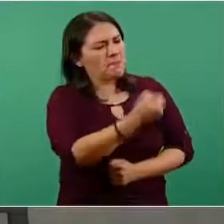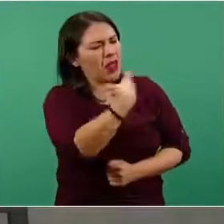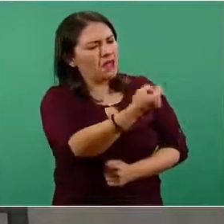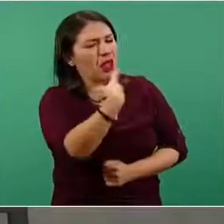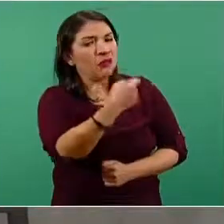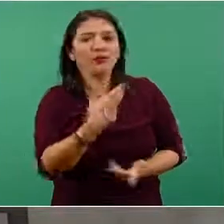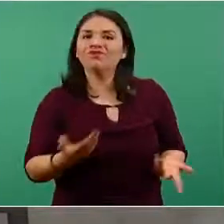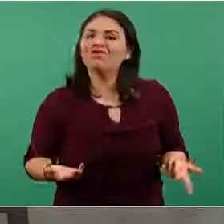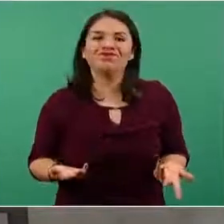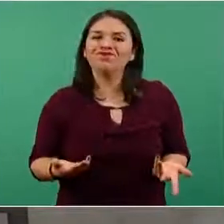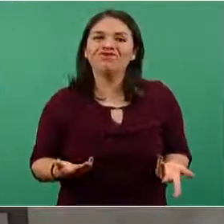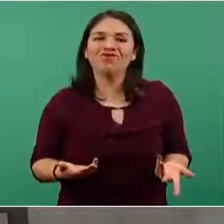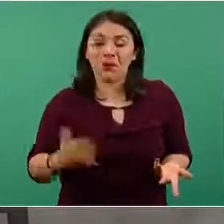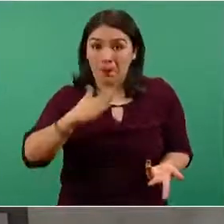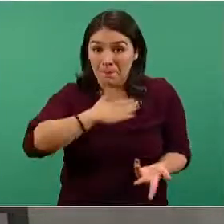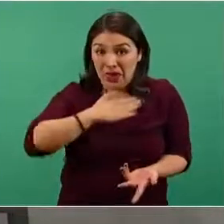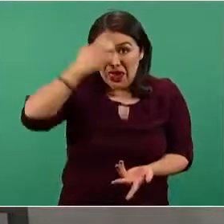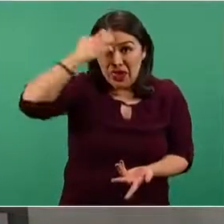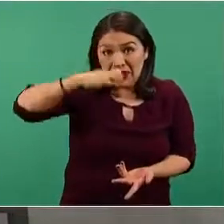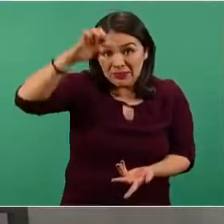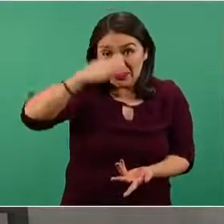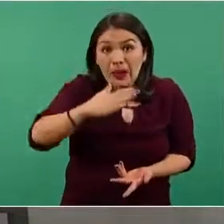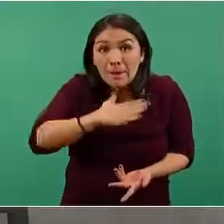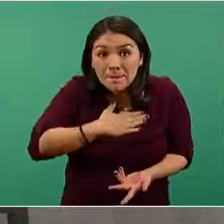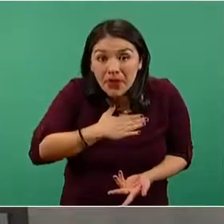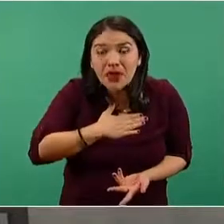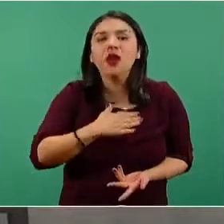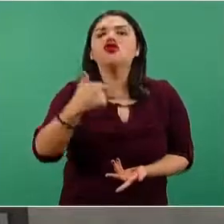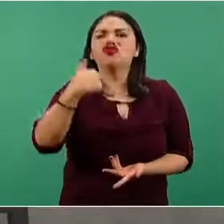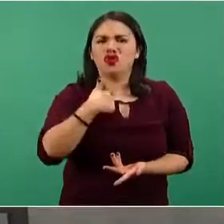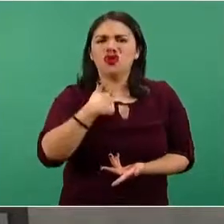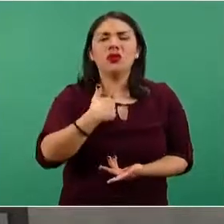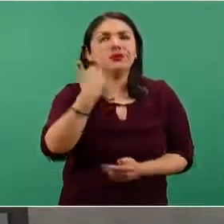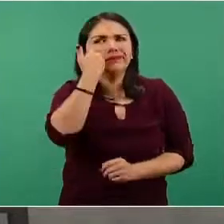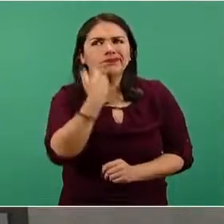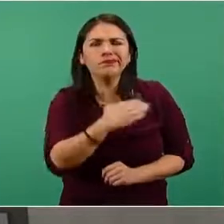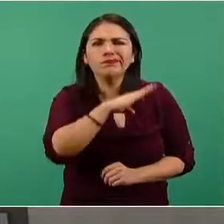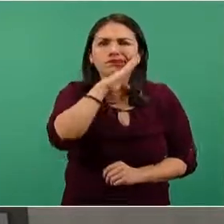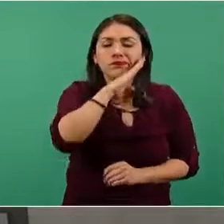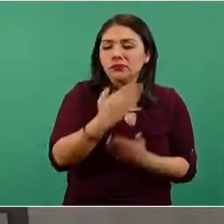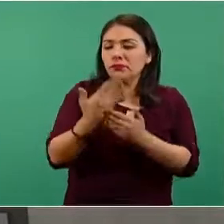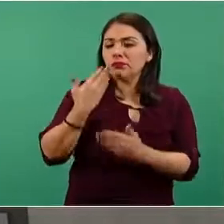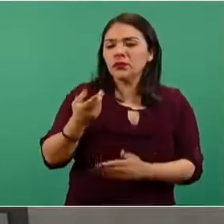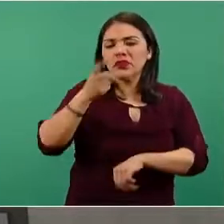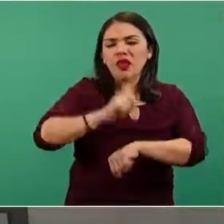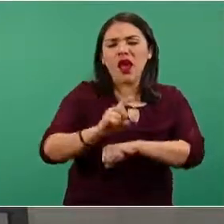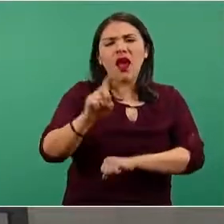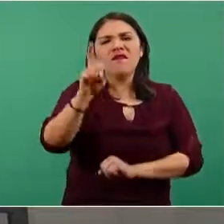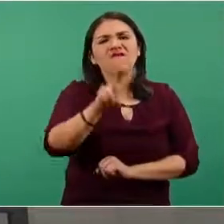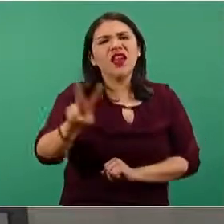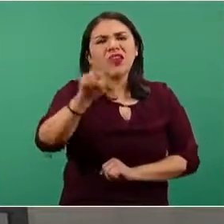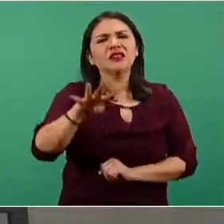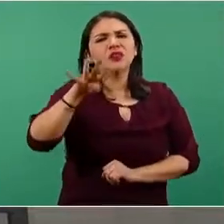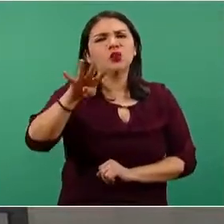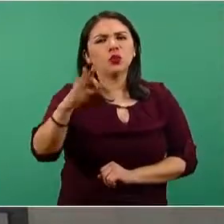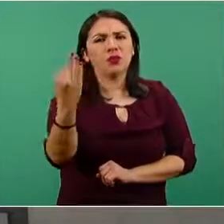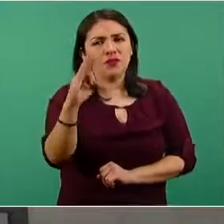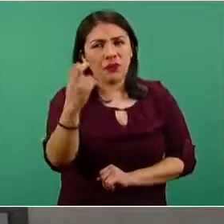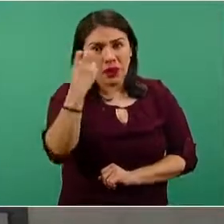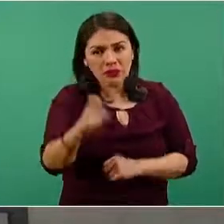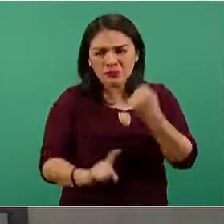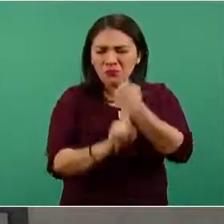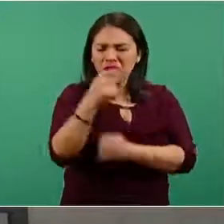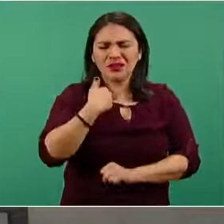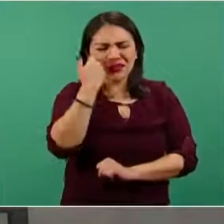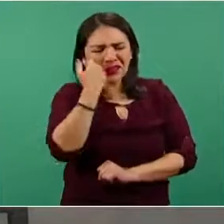este es lo único que voy a mencionar sobre mi experiencia concreta, yo presenté fiebre el viernes 19 de febrero y